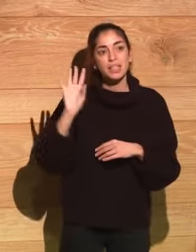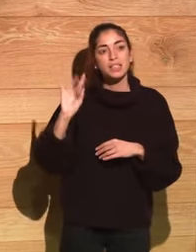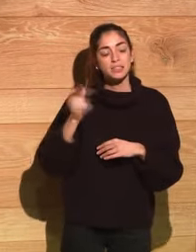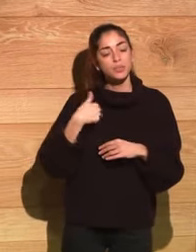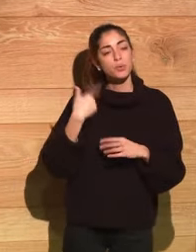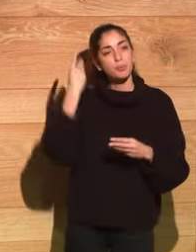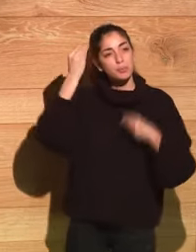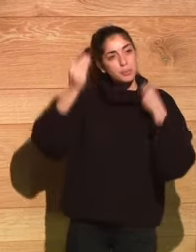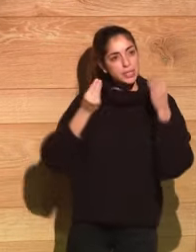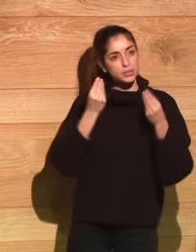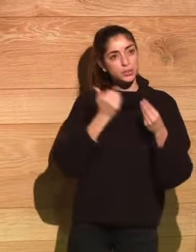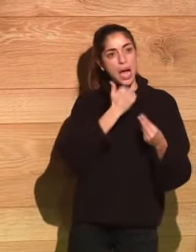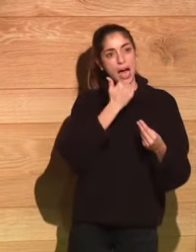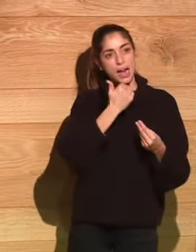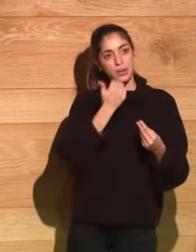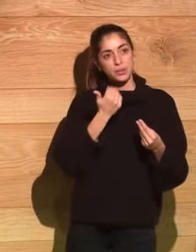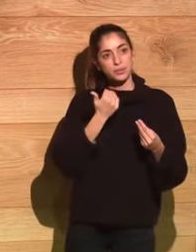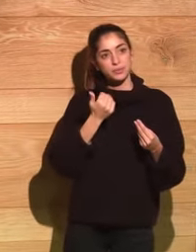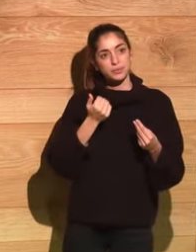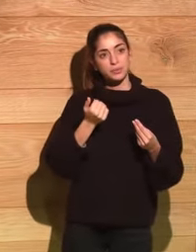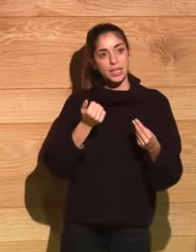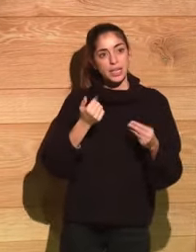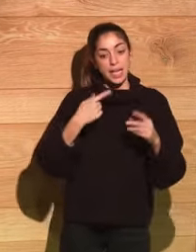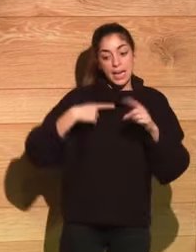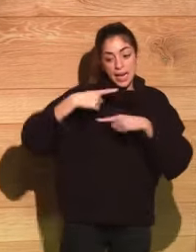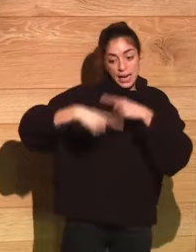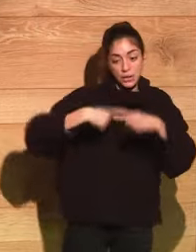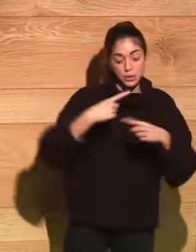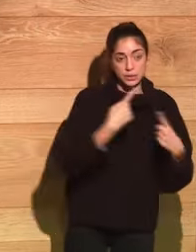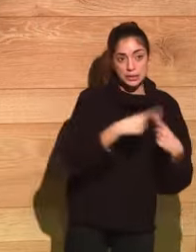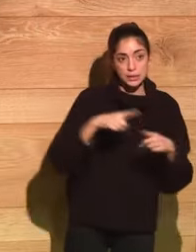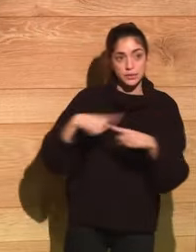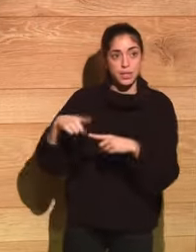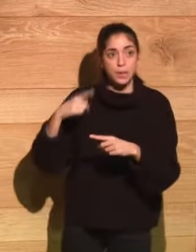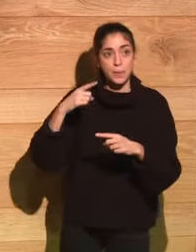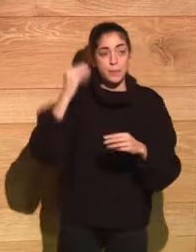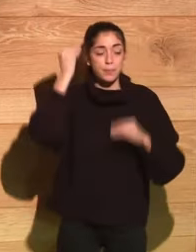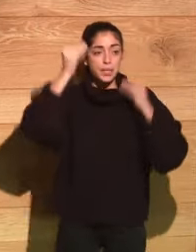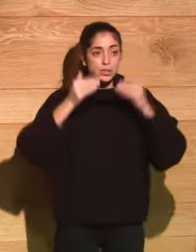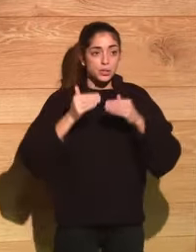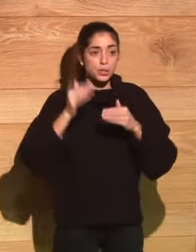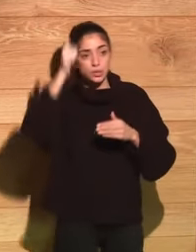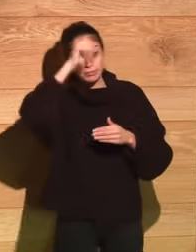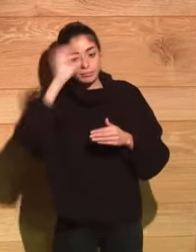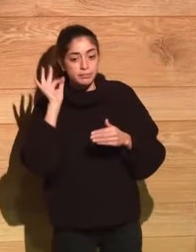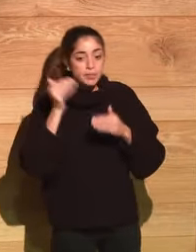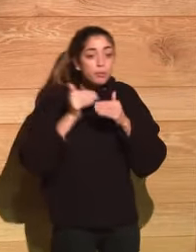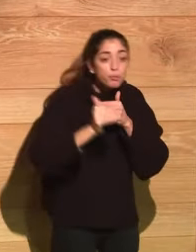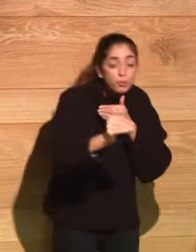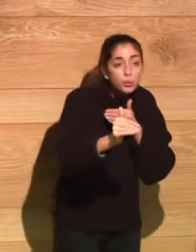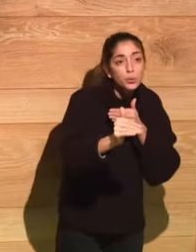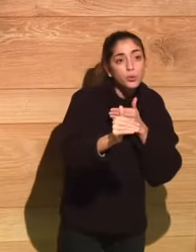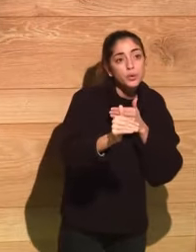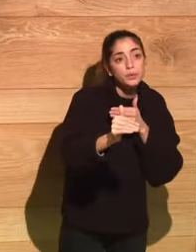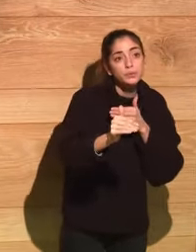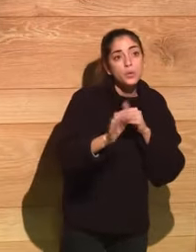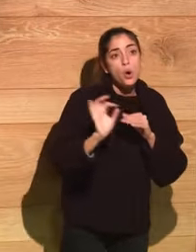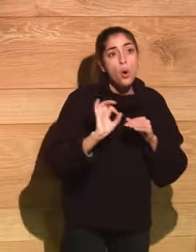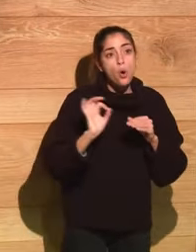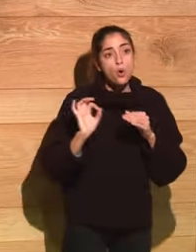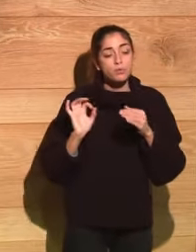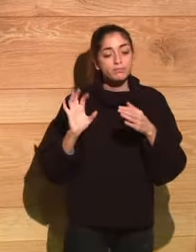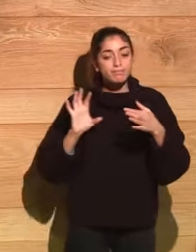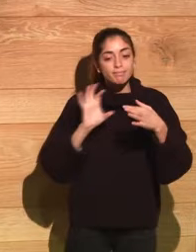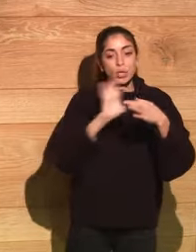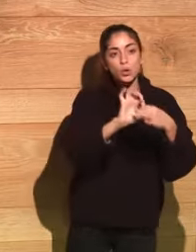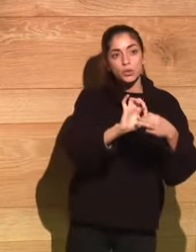algo, hablábamos antes de las distintas generaciones, ¿no? Pensadores del futuro, pensadoras del futuro en este caso, y la conexión